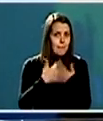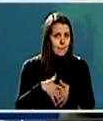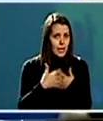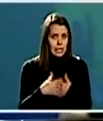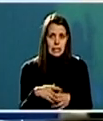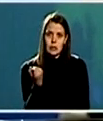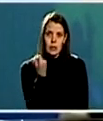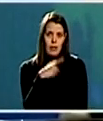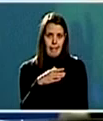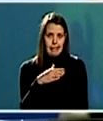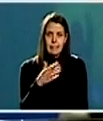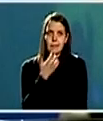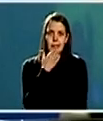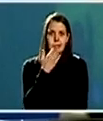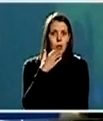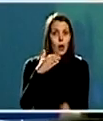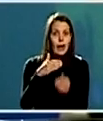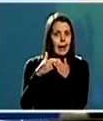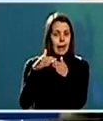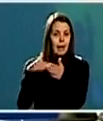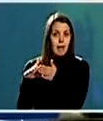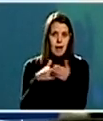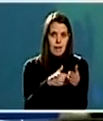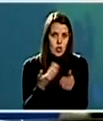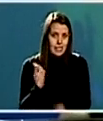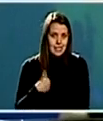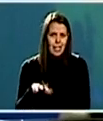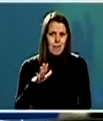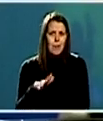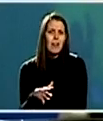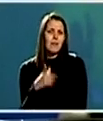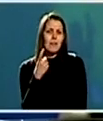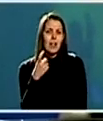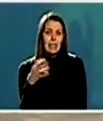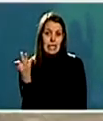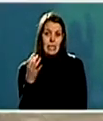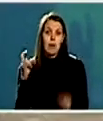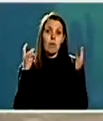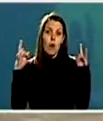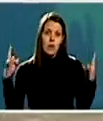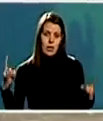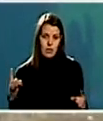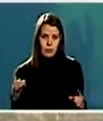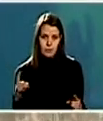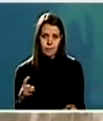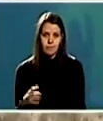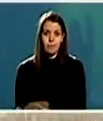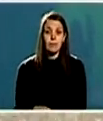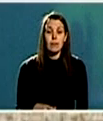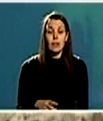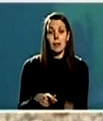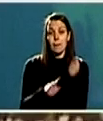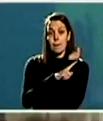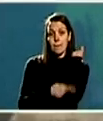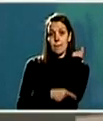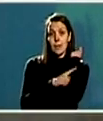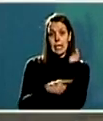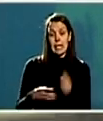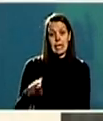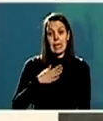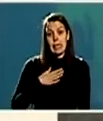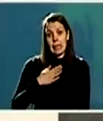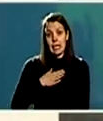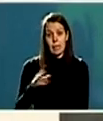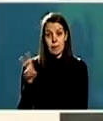todas las máquinas cami disposi que mobiliario buen acondicion de parqueos dos de vilal que estará